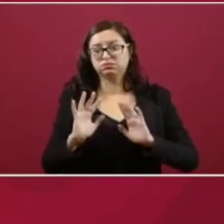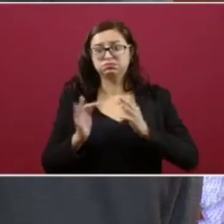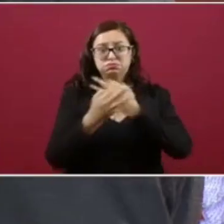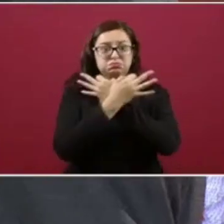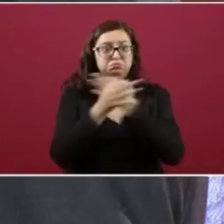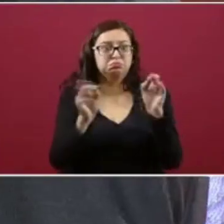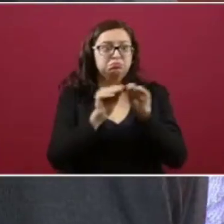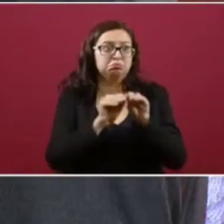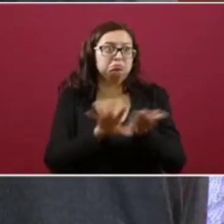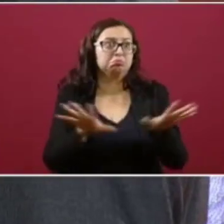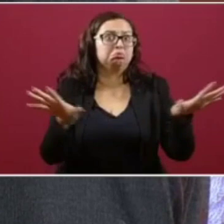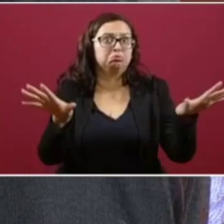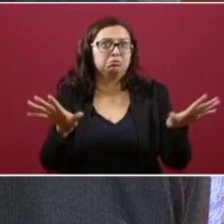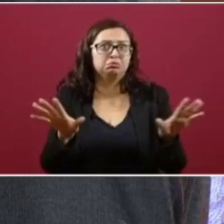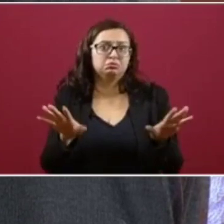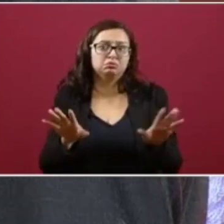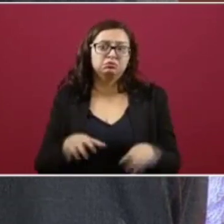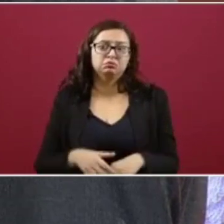escena?